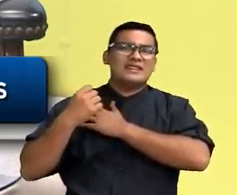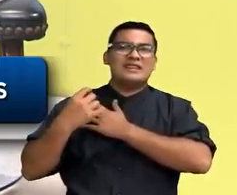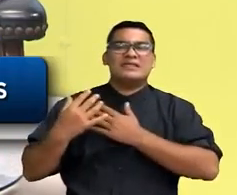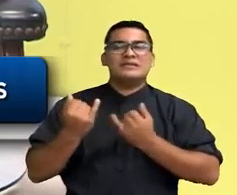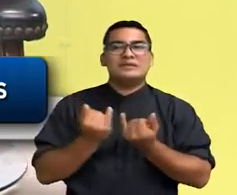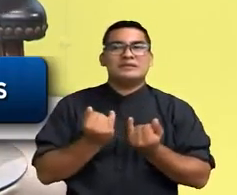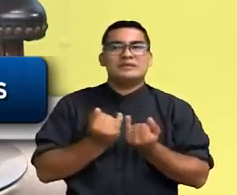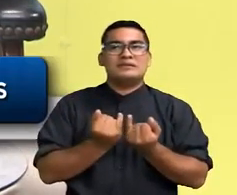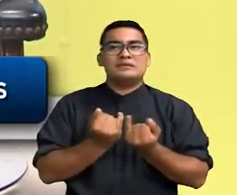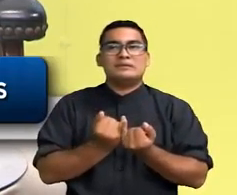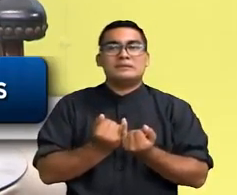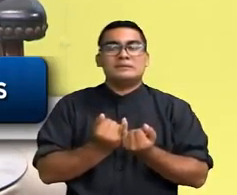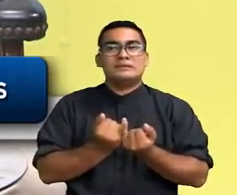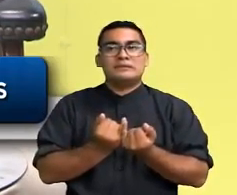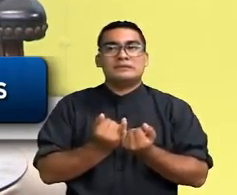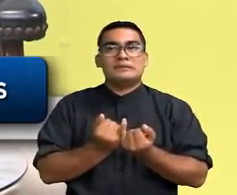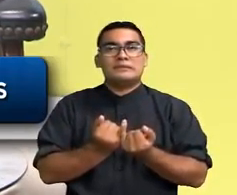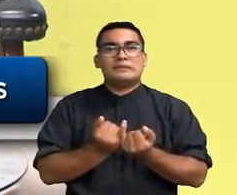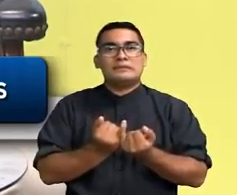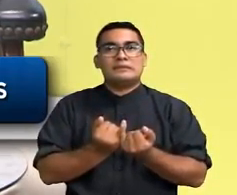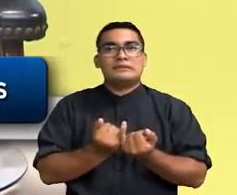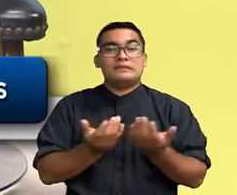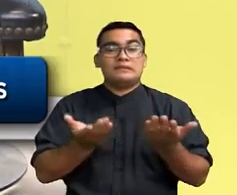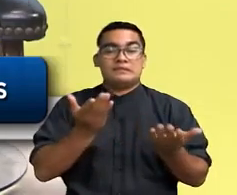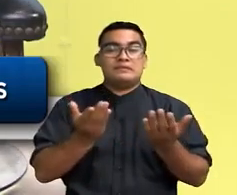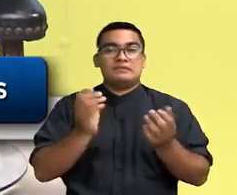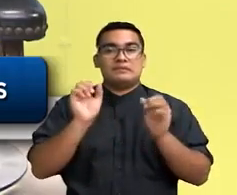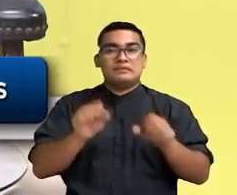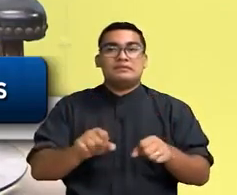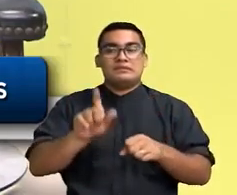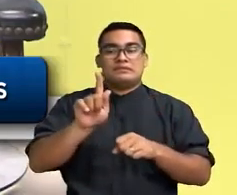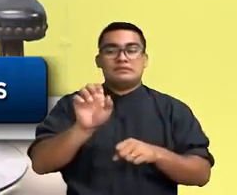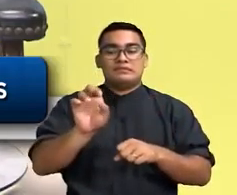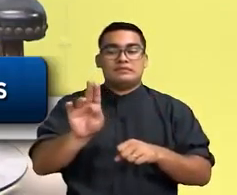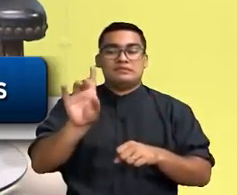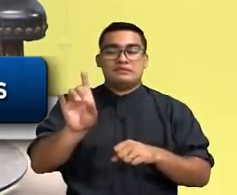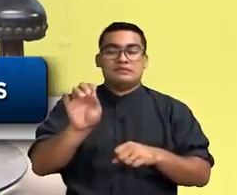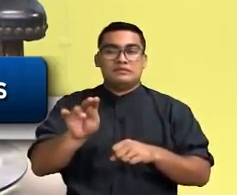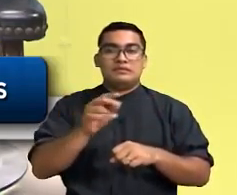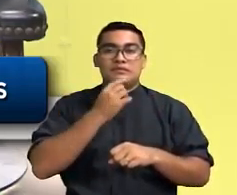lo toma como que fuesen, pero al acumular